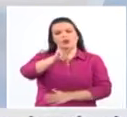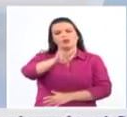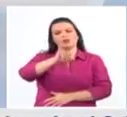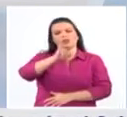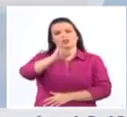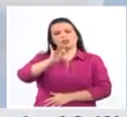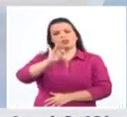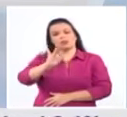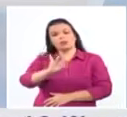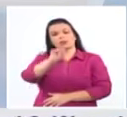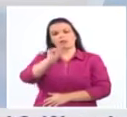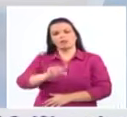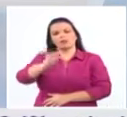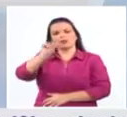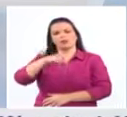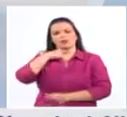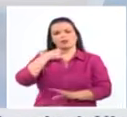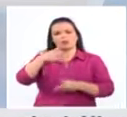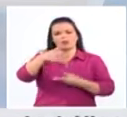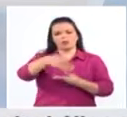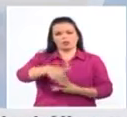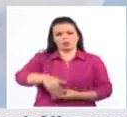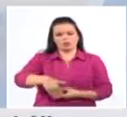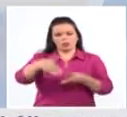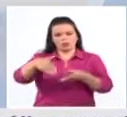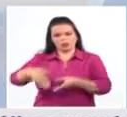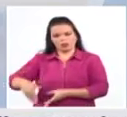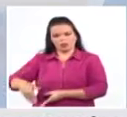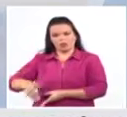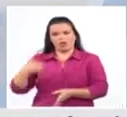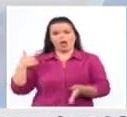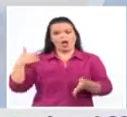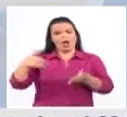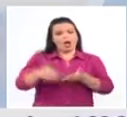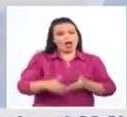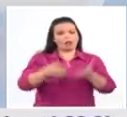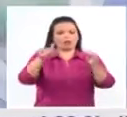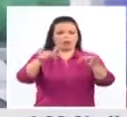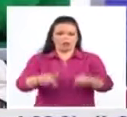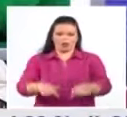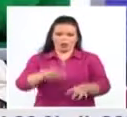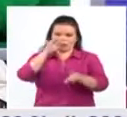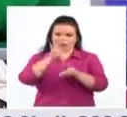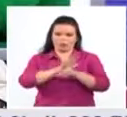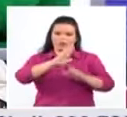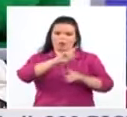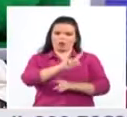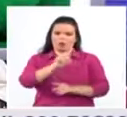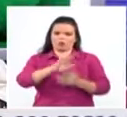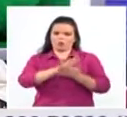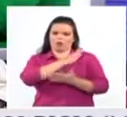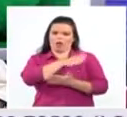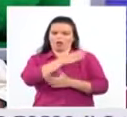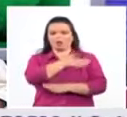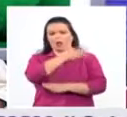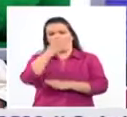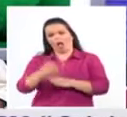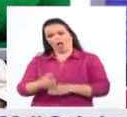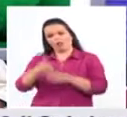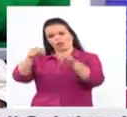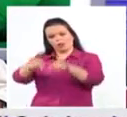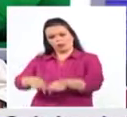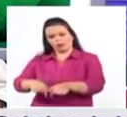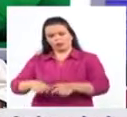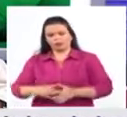5.967 fallecidos desde el principio de la pandemia, durante toda la pandemia. Eso hace que la